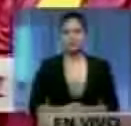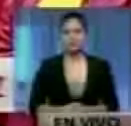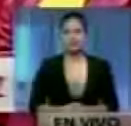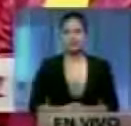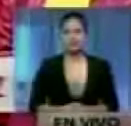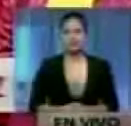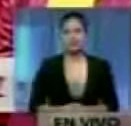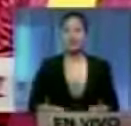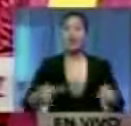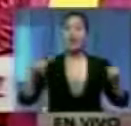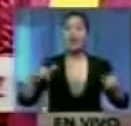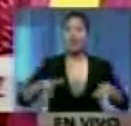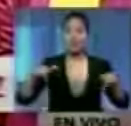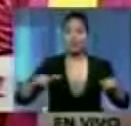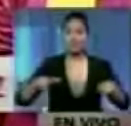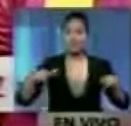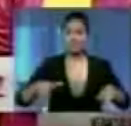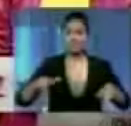Hoy